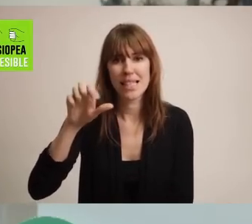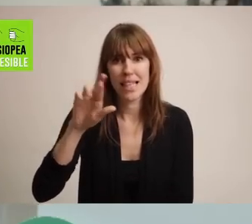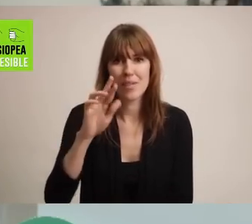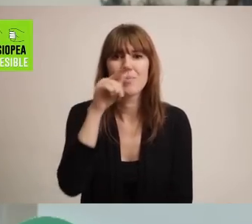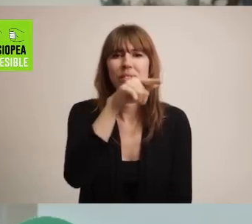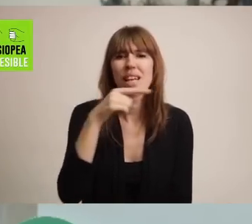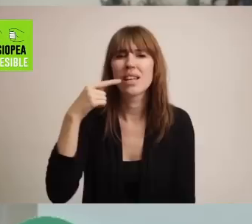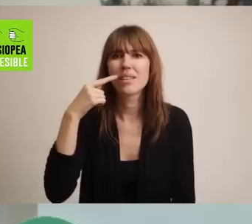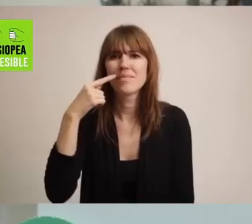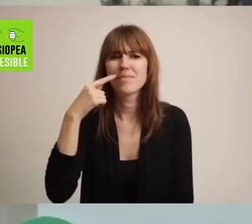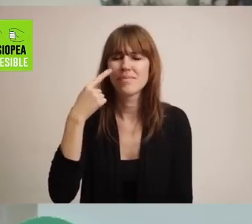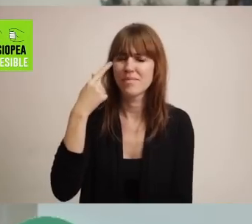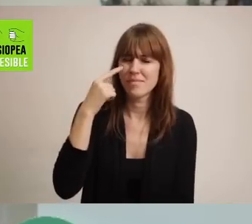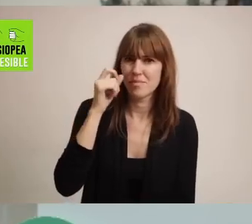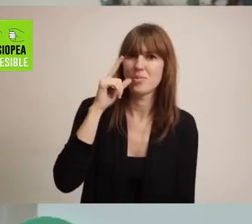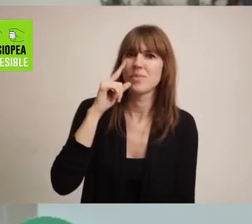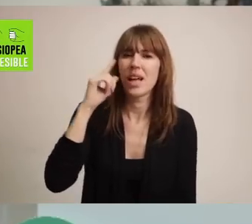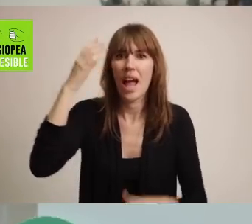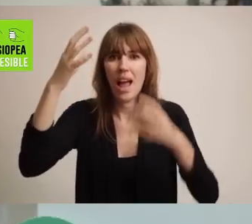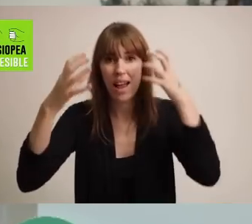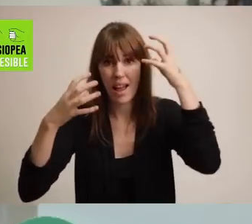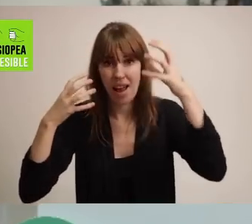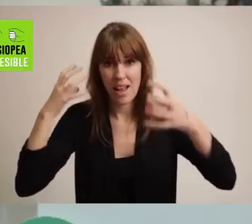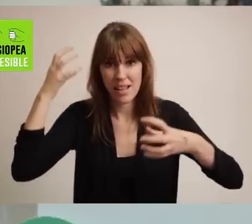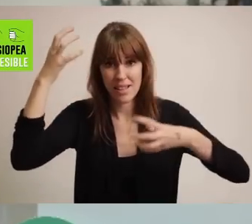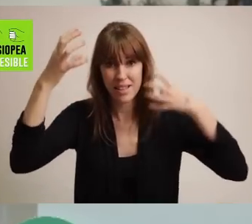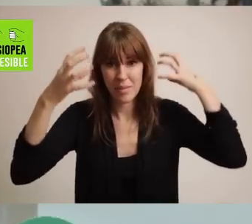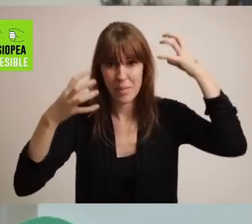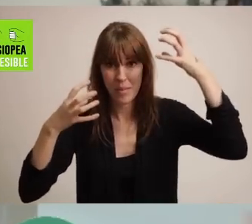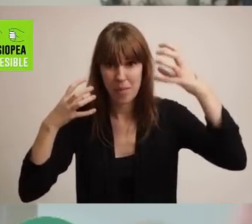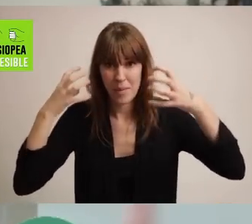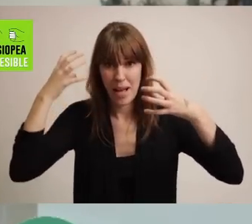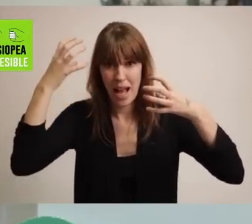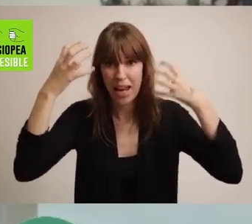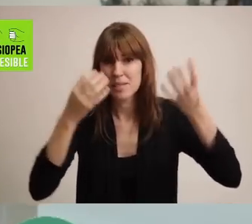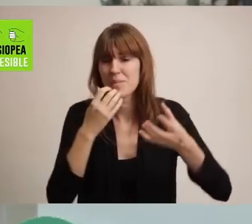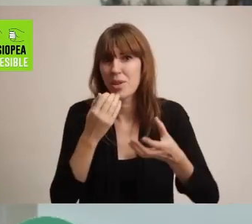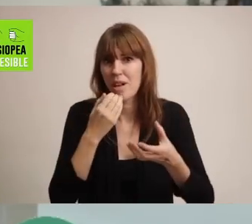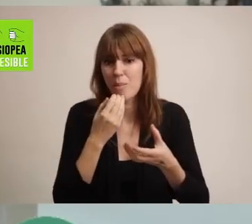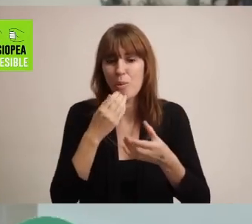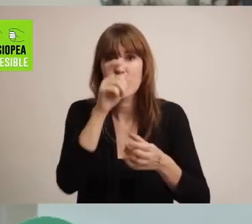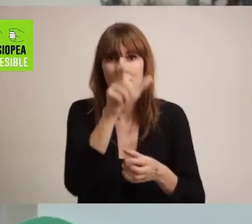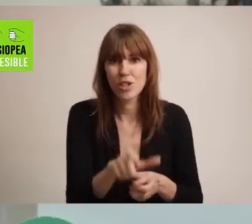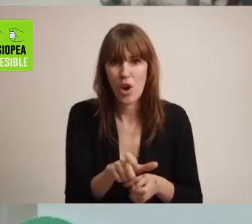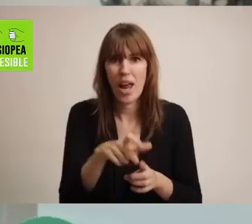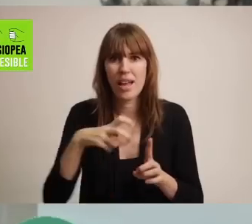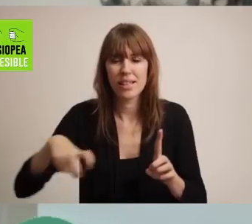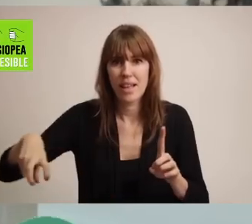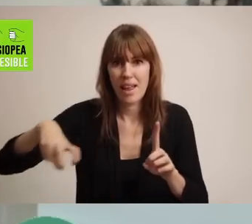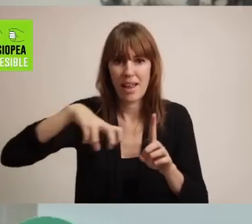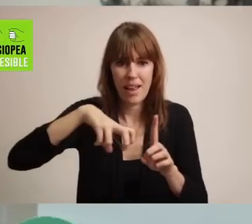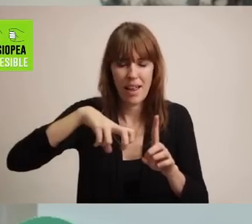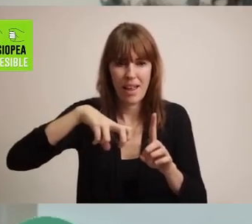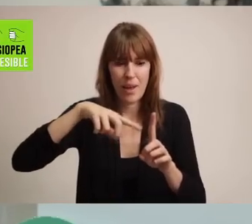observar cómo los animales podían hacer, cuando se acercaban a determinadas personas, pues las relajaban,